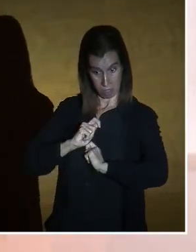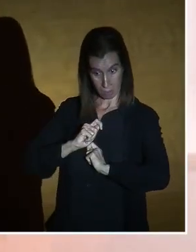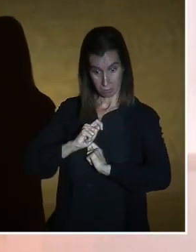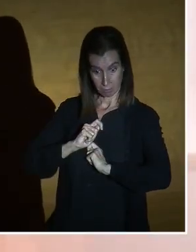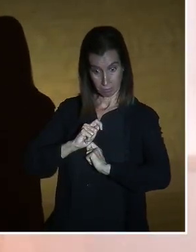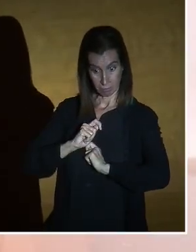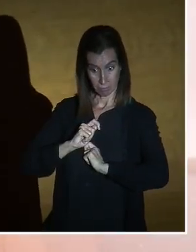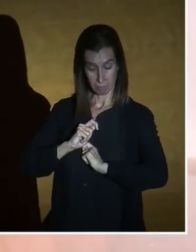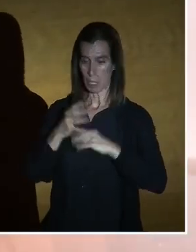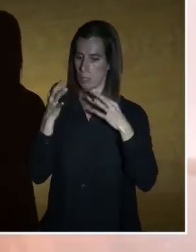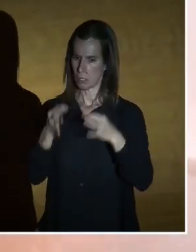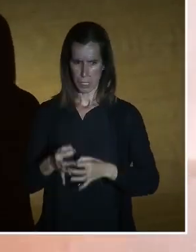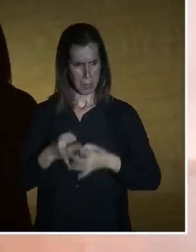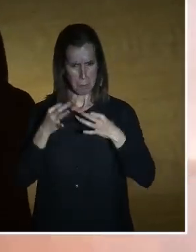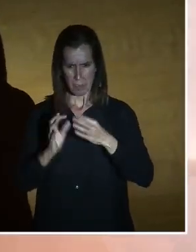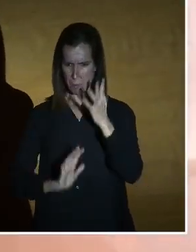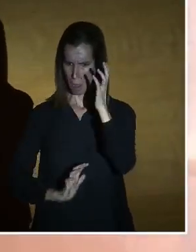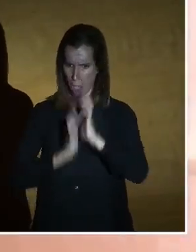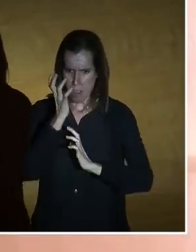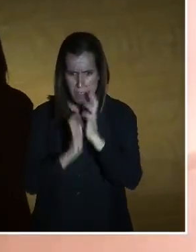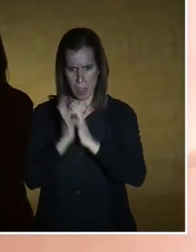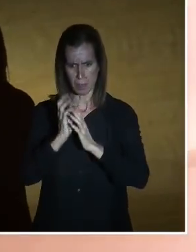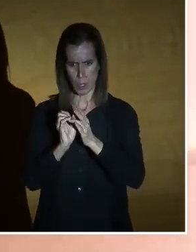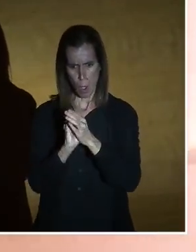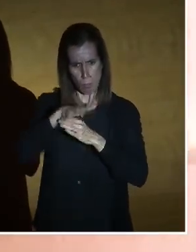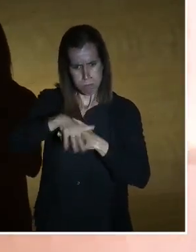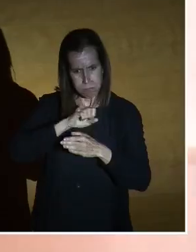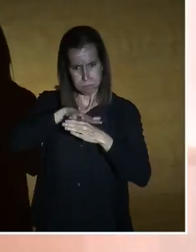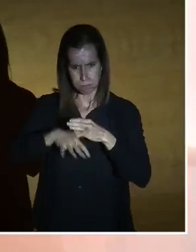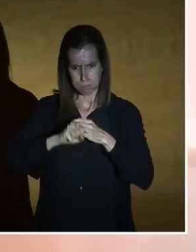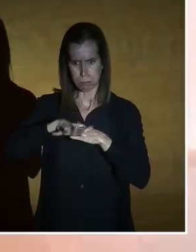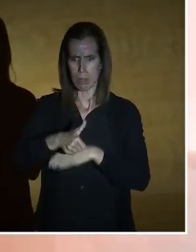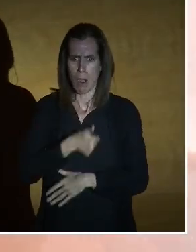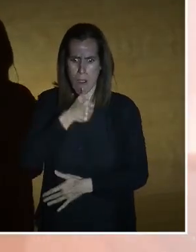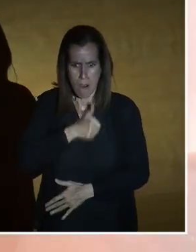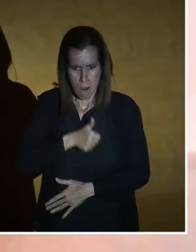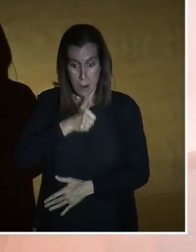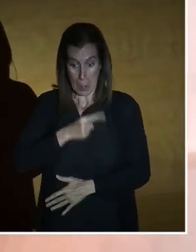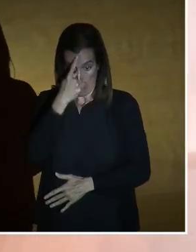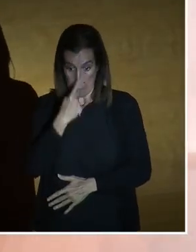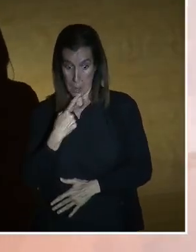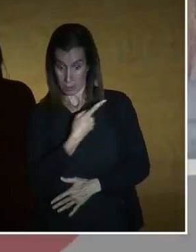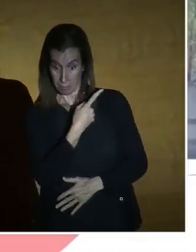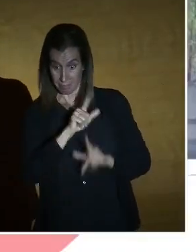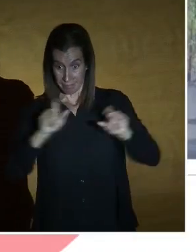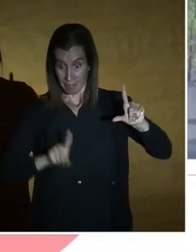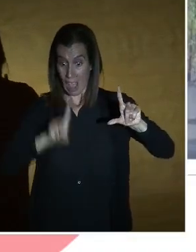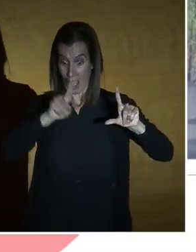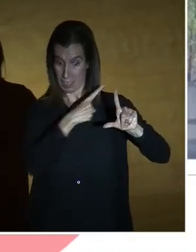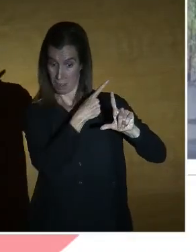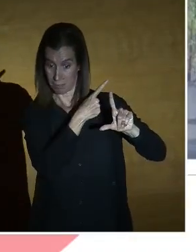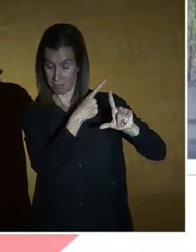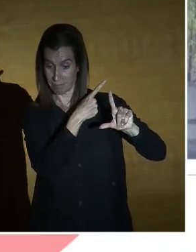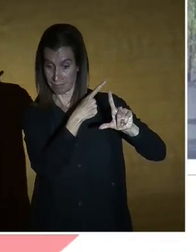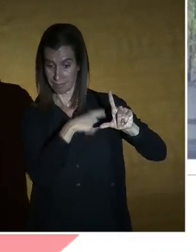y siempre pues, han estado sometidas a incendios y erupciones volcánicas. De hecho, esta es una imagen donde vemos arriba tras la erupción